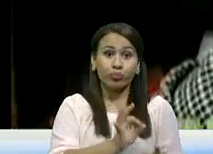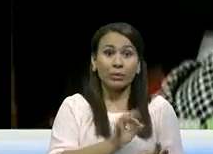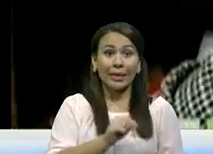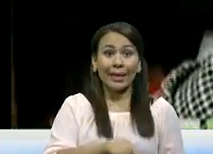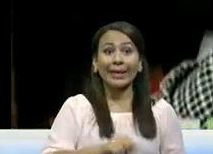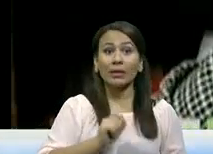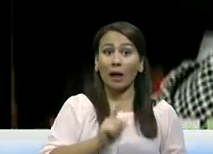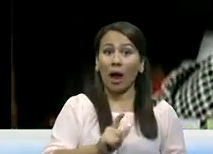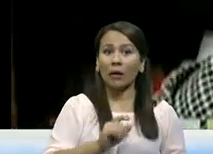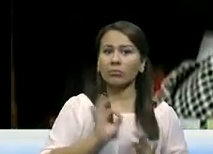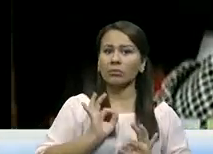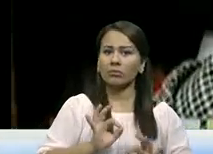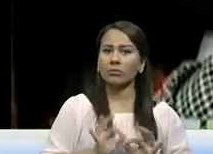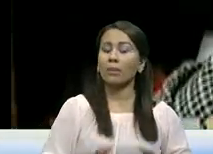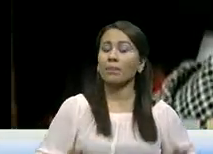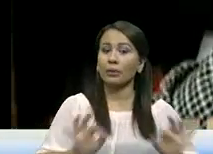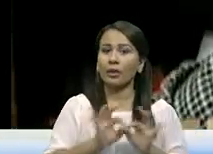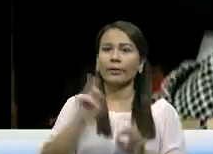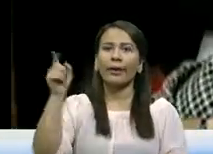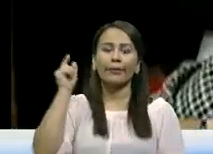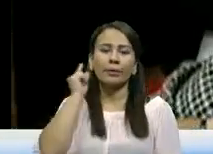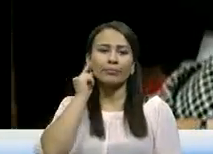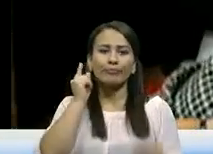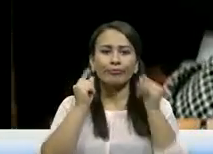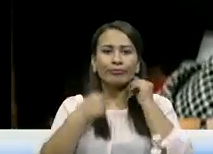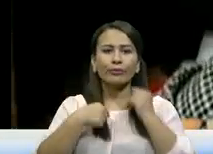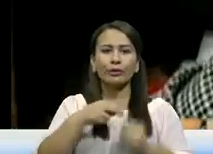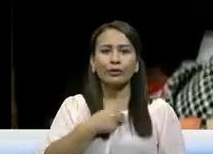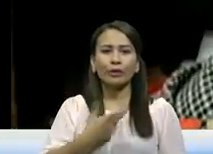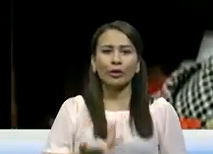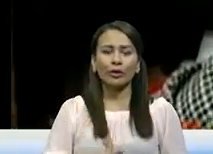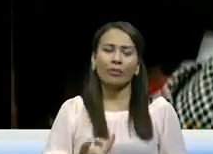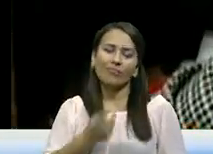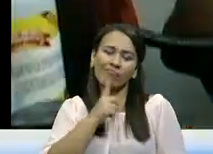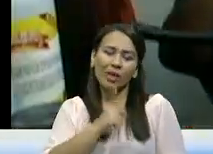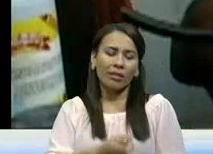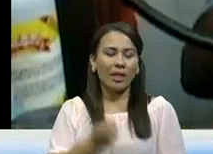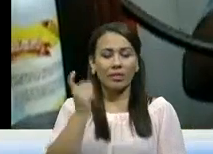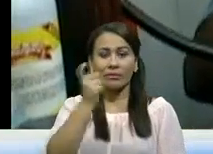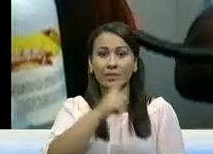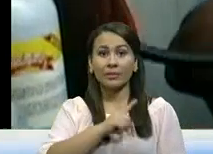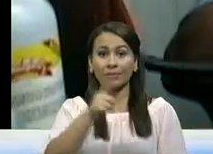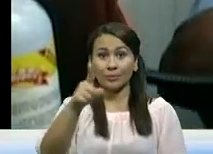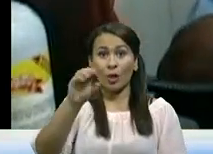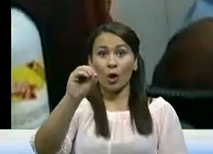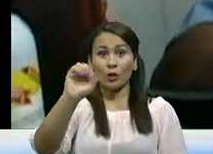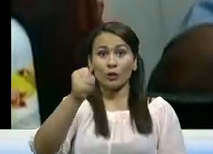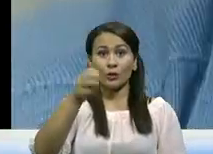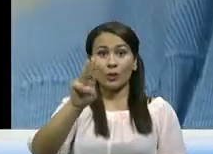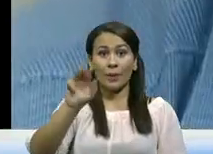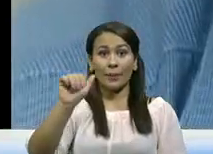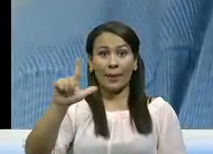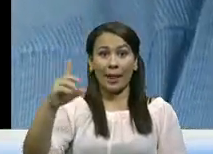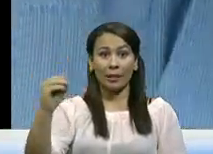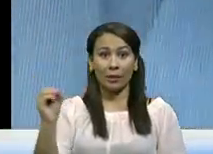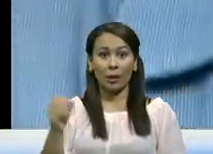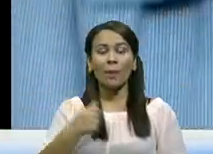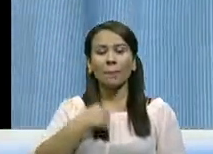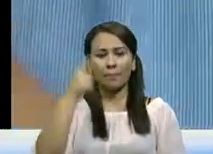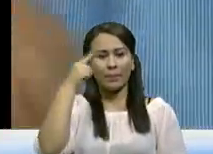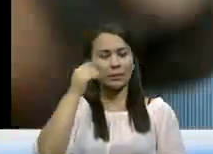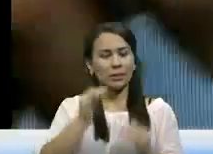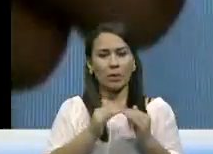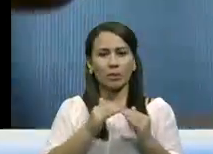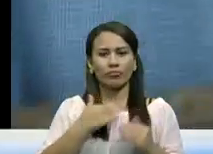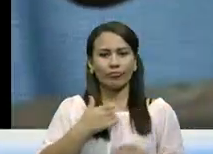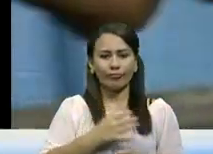son bambalina. No vale nada. Desde ahí nos joyeron a nosotros, aquí los artesanos, que somos los joyeros. Osvaldo Pintado opina igual y se aferra a